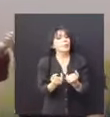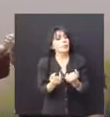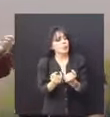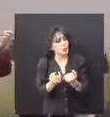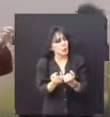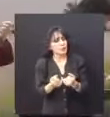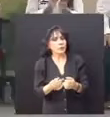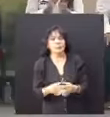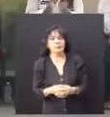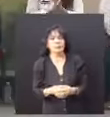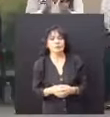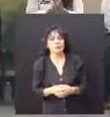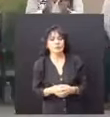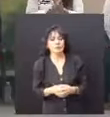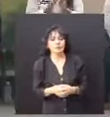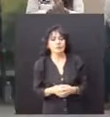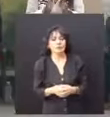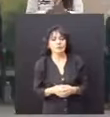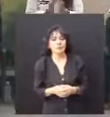Párense para acá.